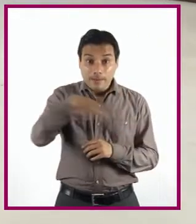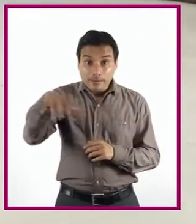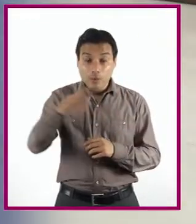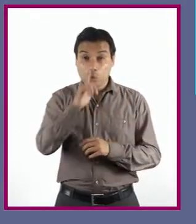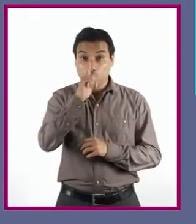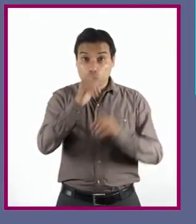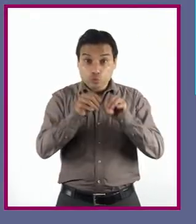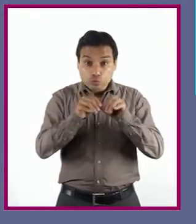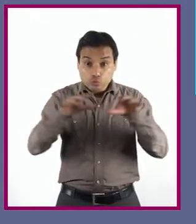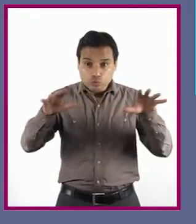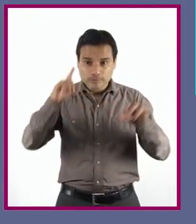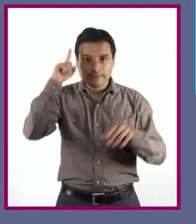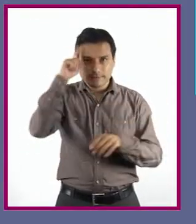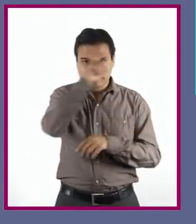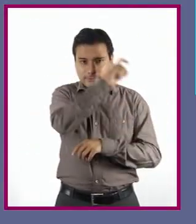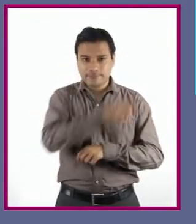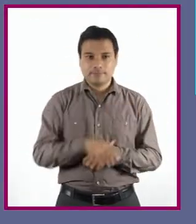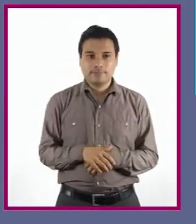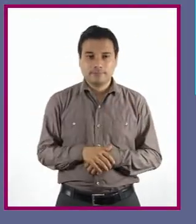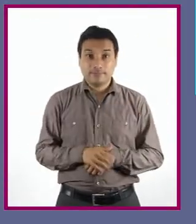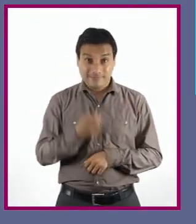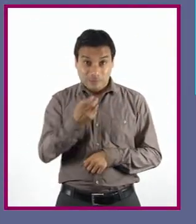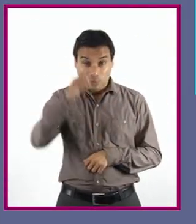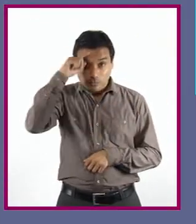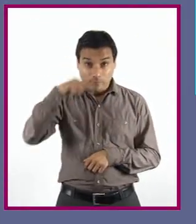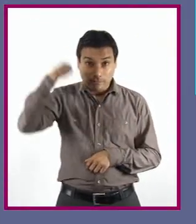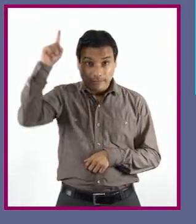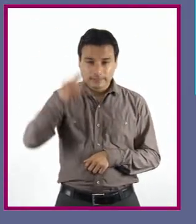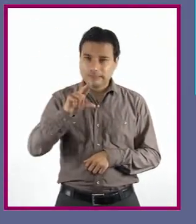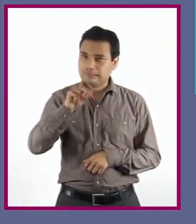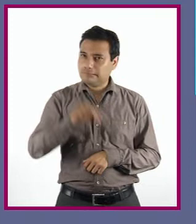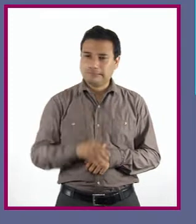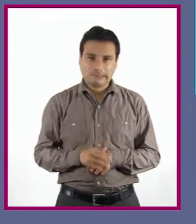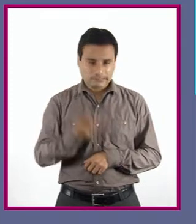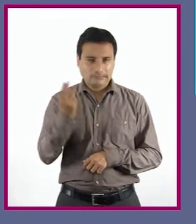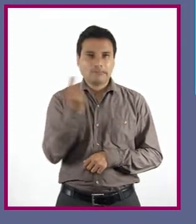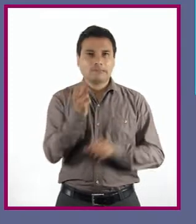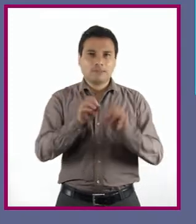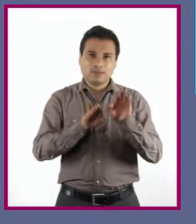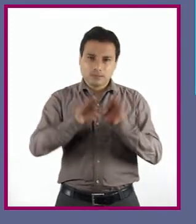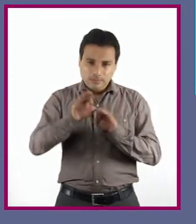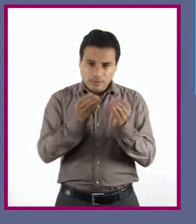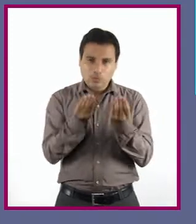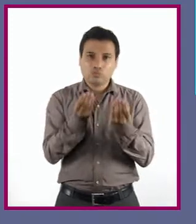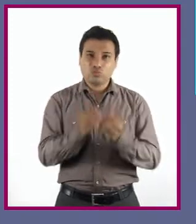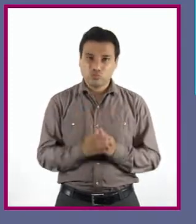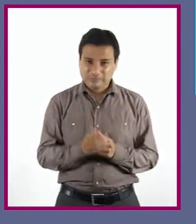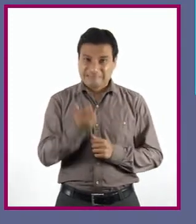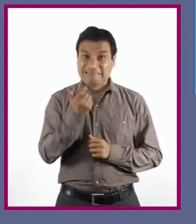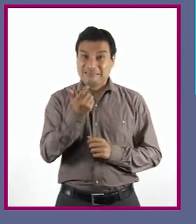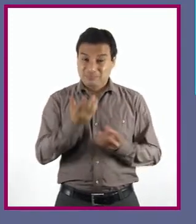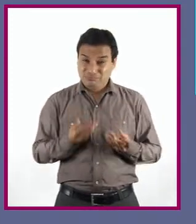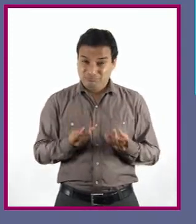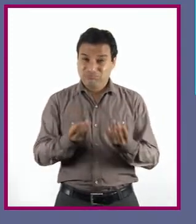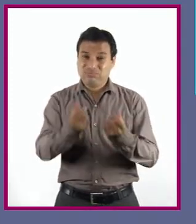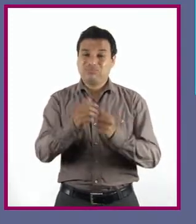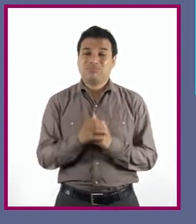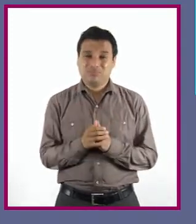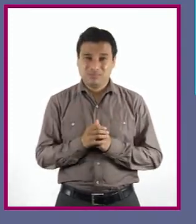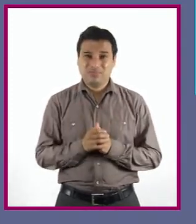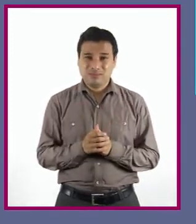nuestros hogares. No es un proceso sencillo, requiere mucho trabajo y emplea muchos recursos. Por ello,